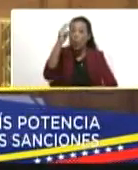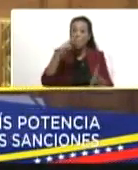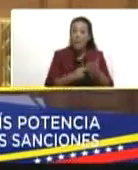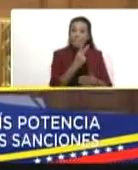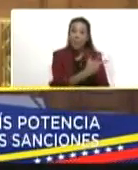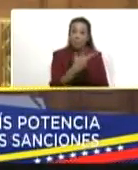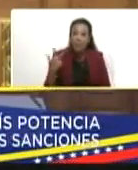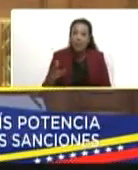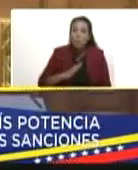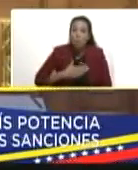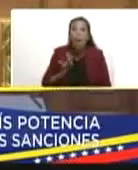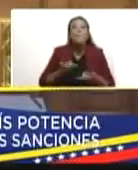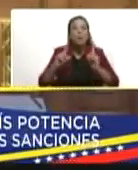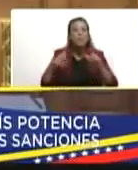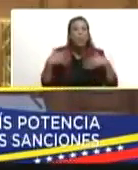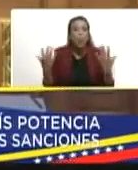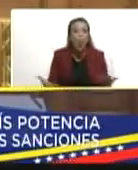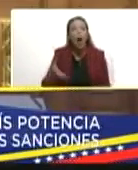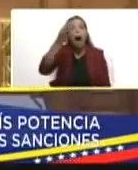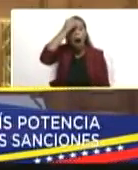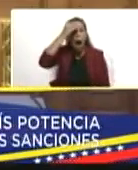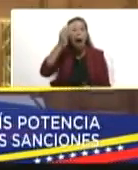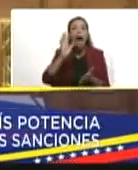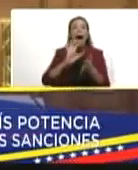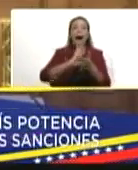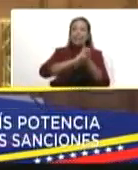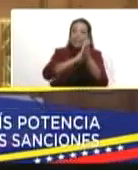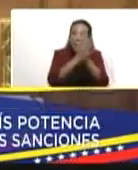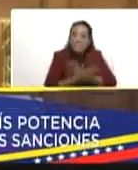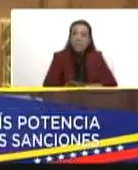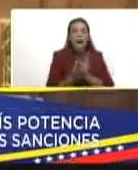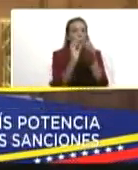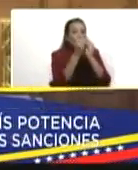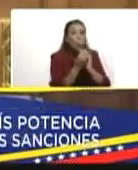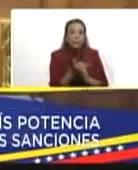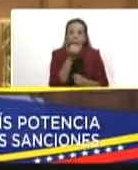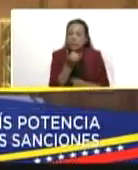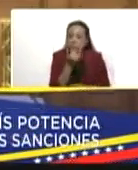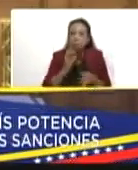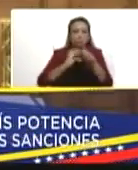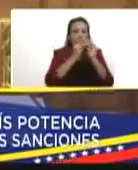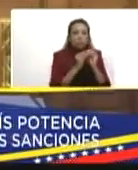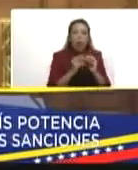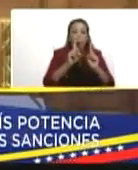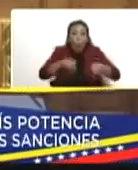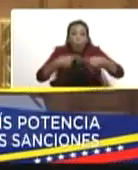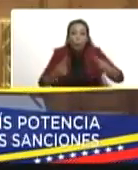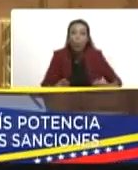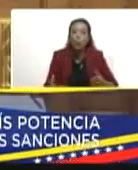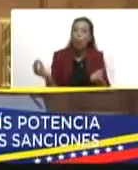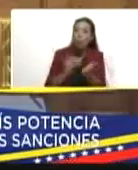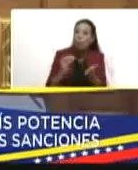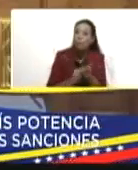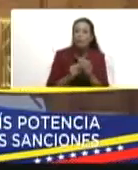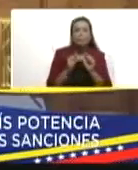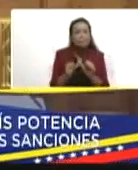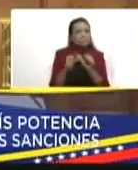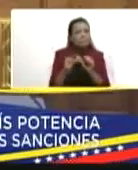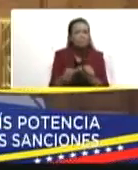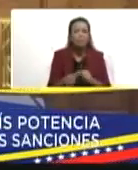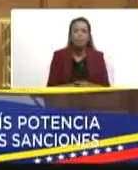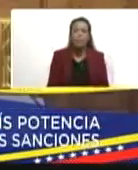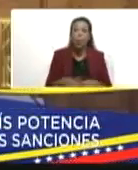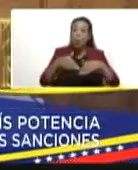2023 nos permitió cerrar ciclos corregir y reiniciar procesos sin de tener la